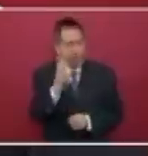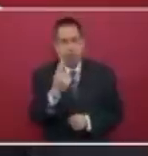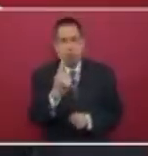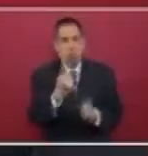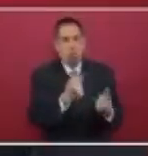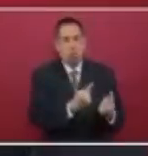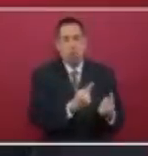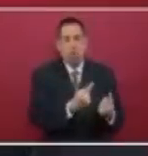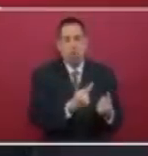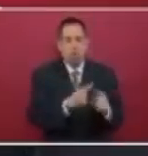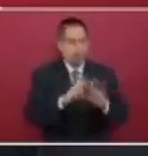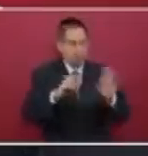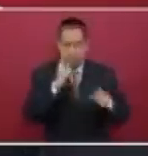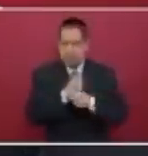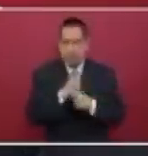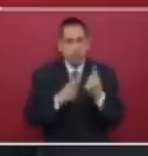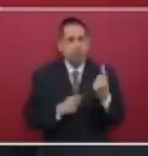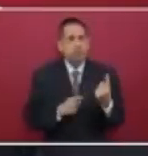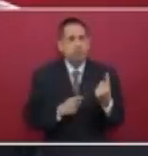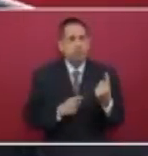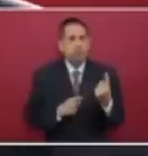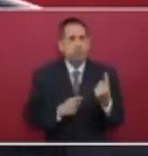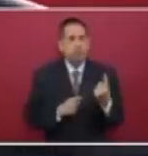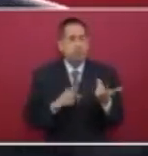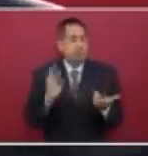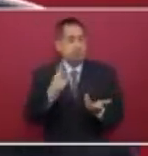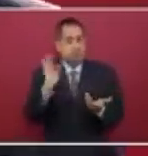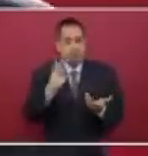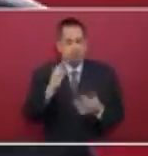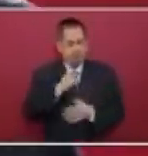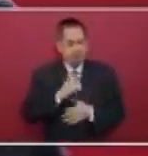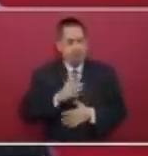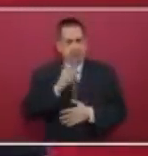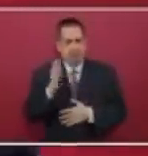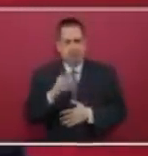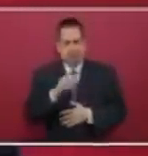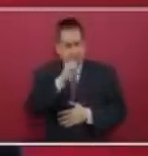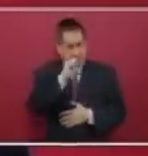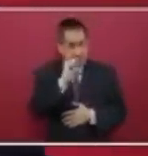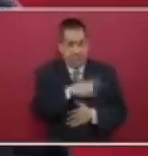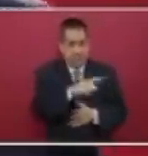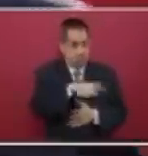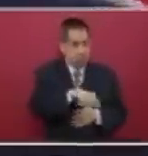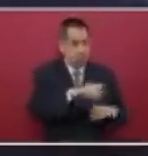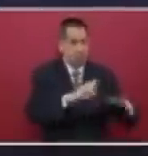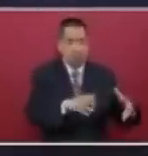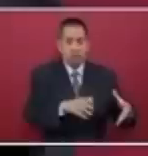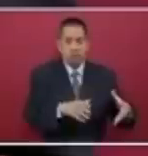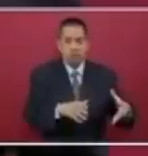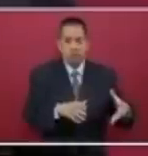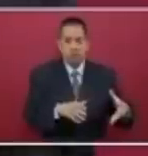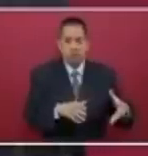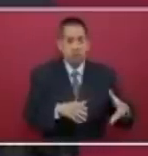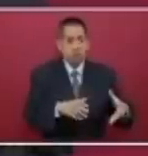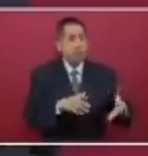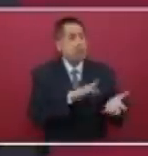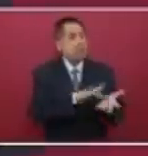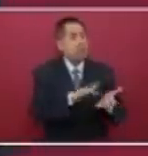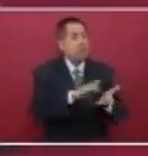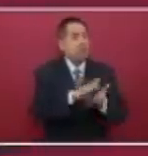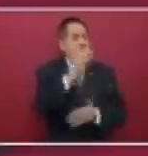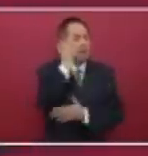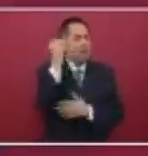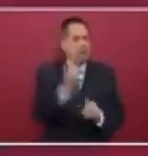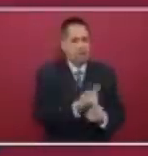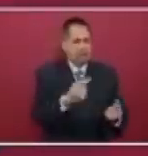más que nada o sea porque me llamó la atención los mismos que impulsaron los de las guarderías